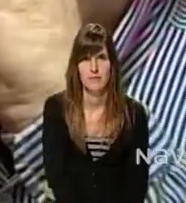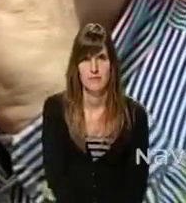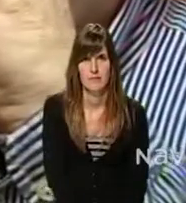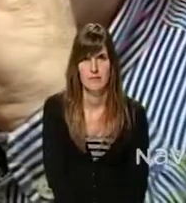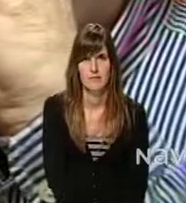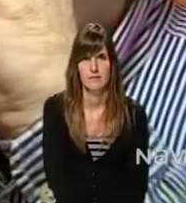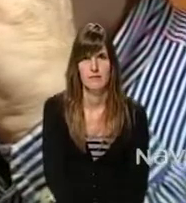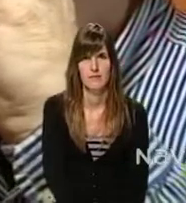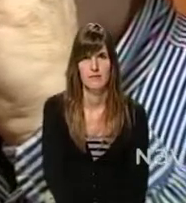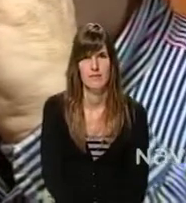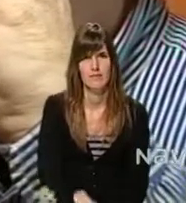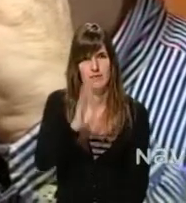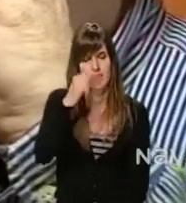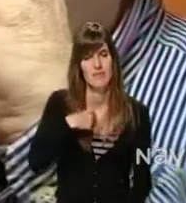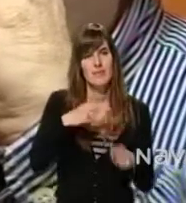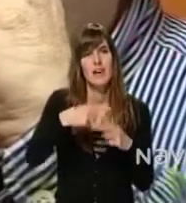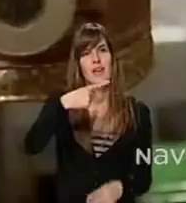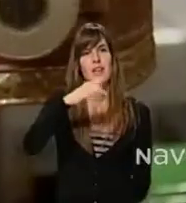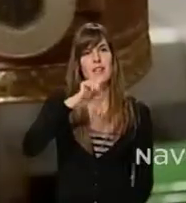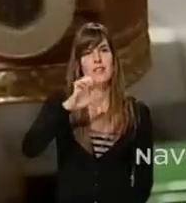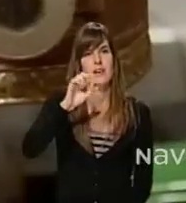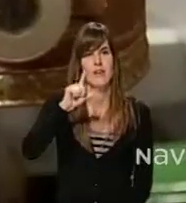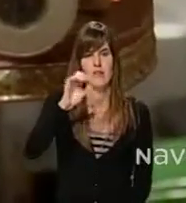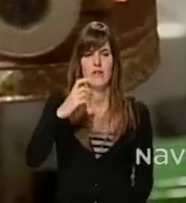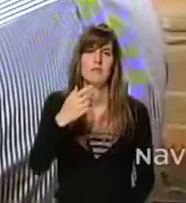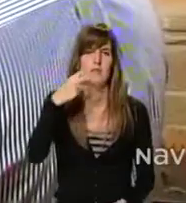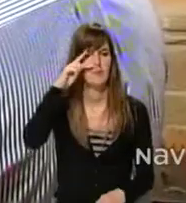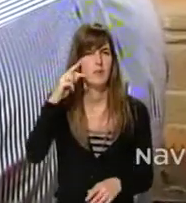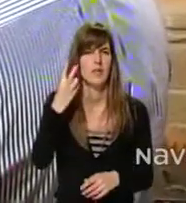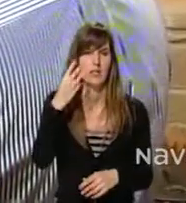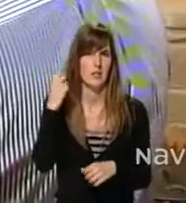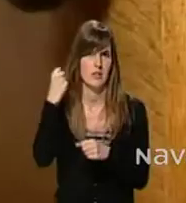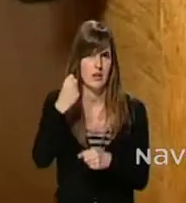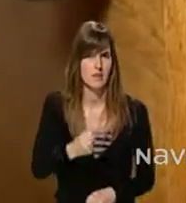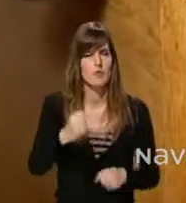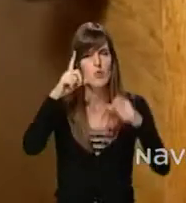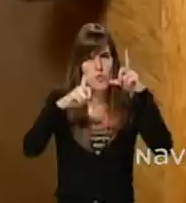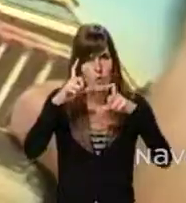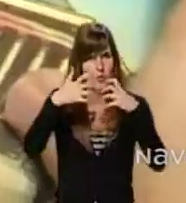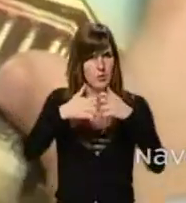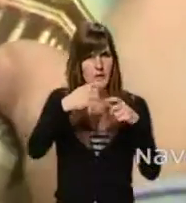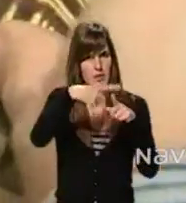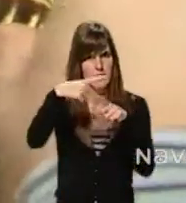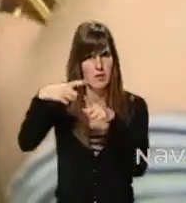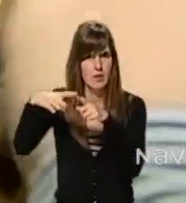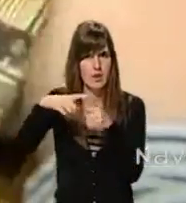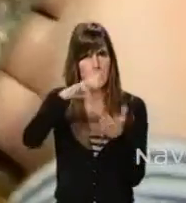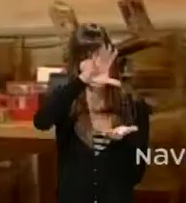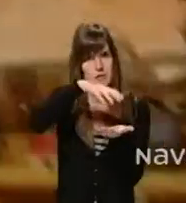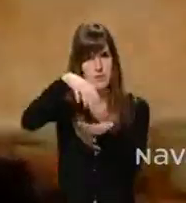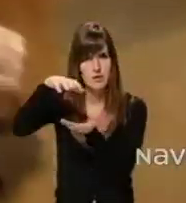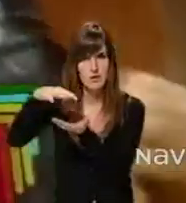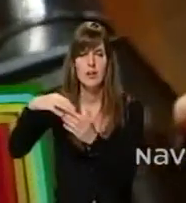Me llamo Giselino Latorre, llevo unos 30 años coleccionando máquinas de fotos y en particular últimamente temas relacionados con la